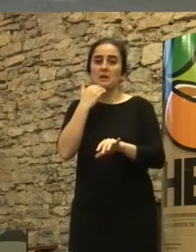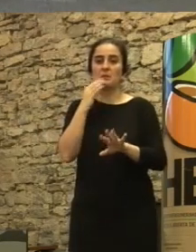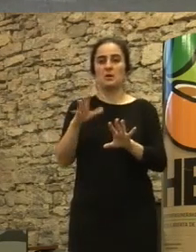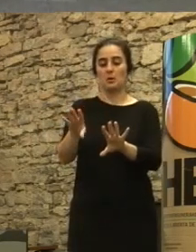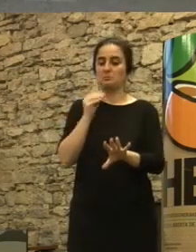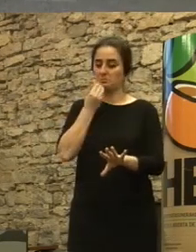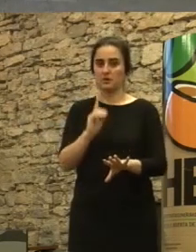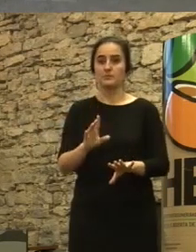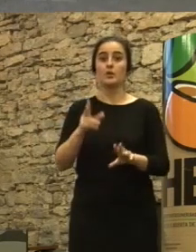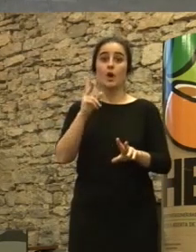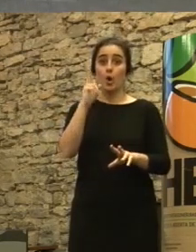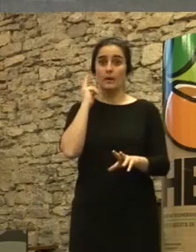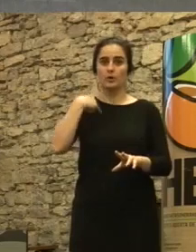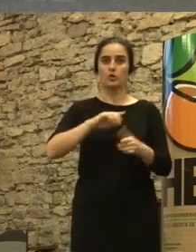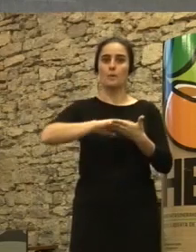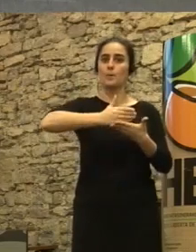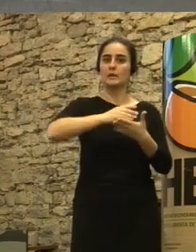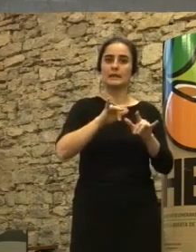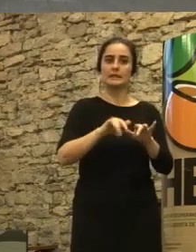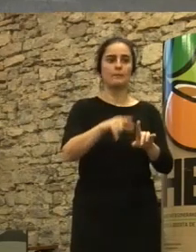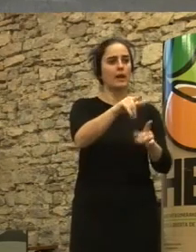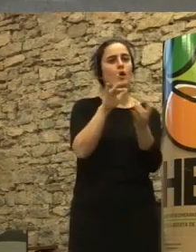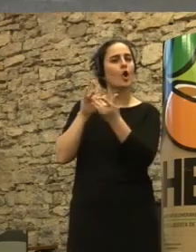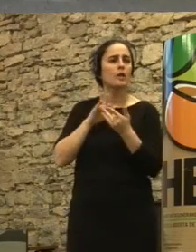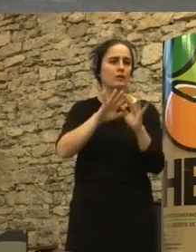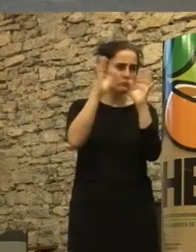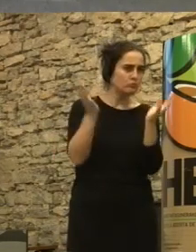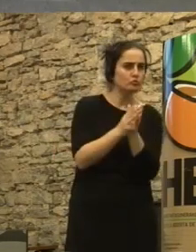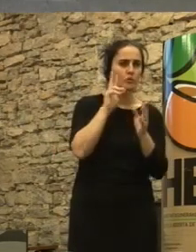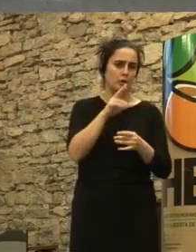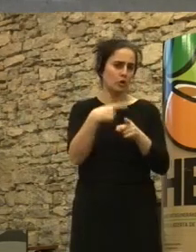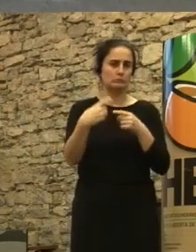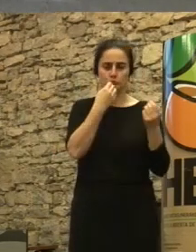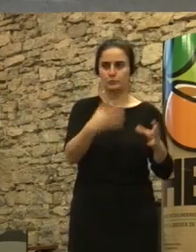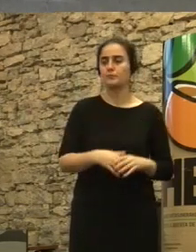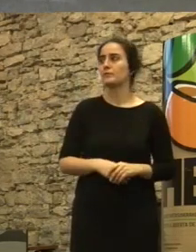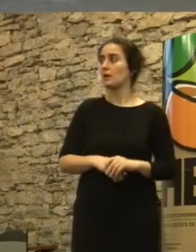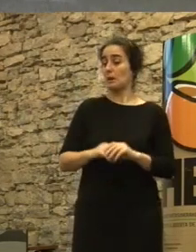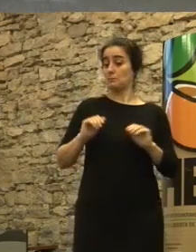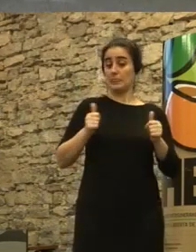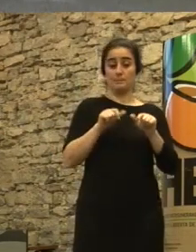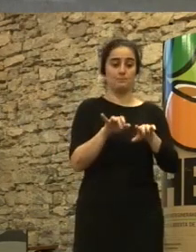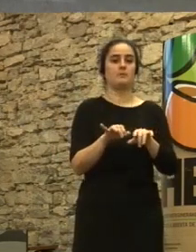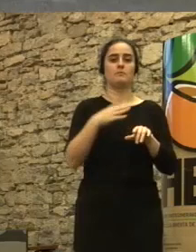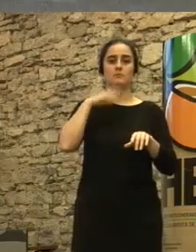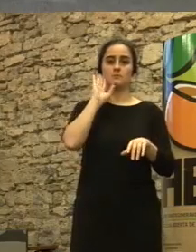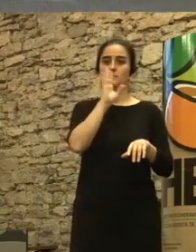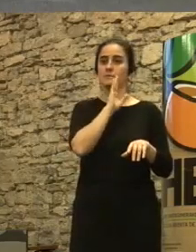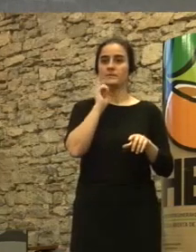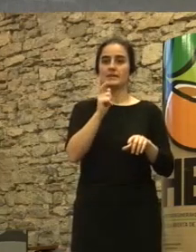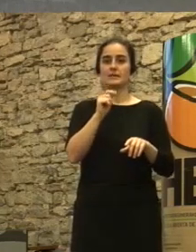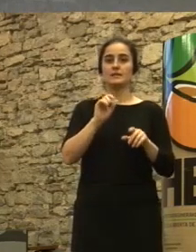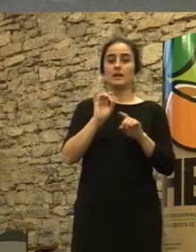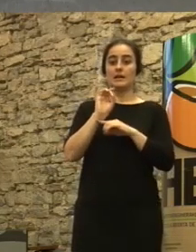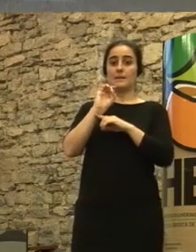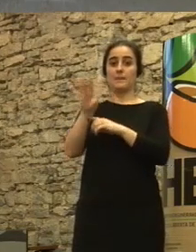En cuanto se jubiló, le compramos un portátil para que se conectara con el mundo, viera cosas y tal. Magnífico. Los primeros años, mi madre se pasaba la vida reenviando